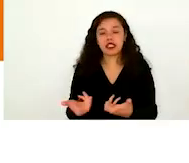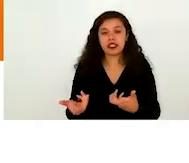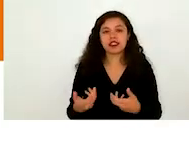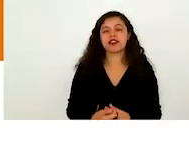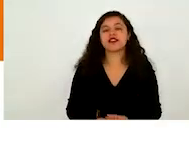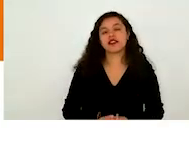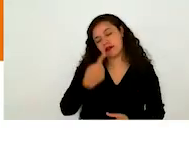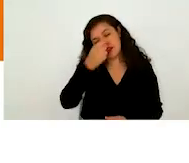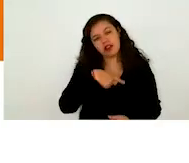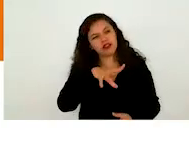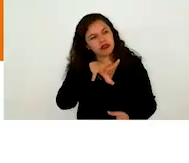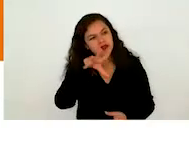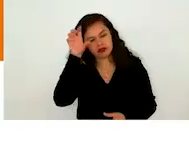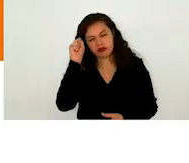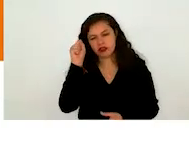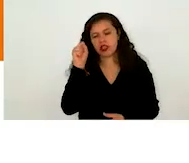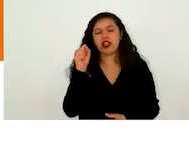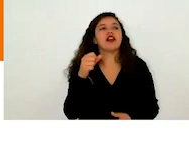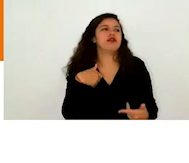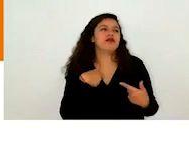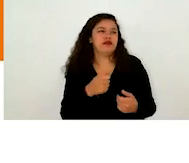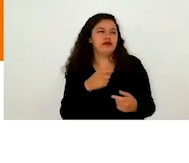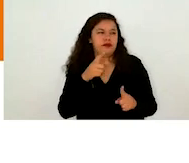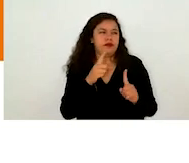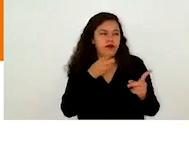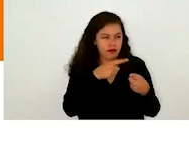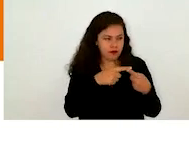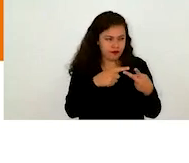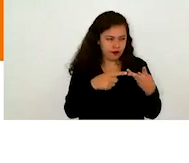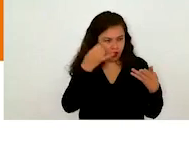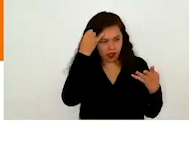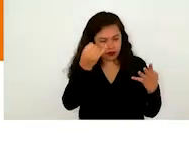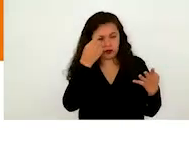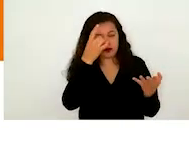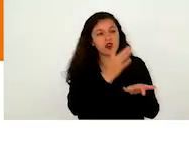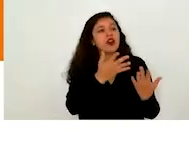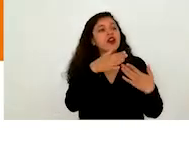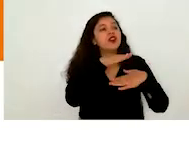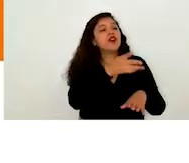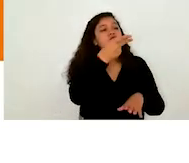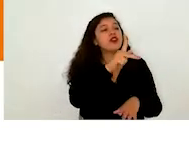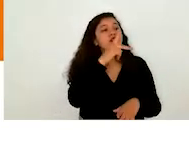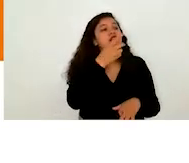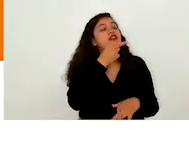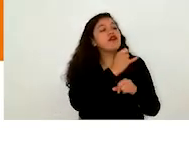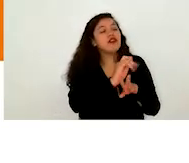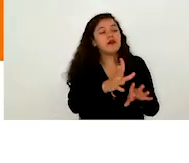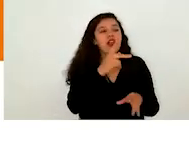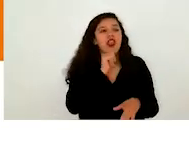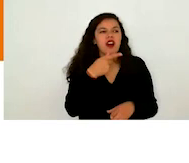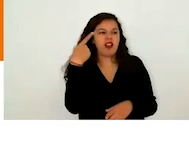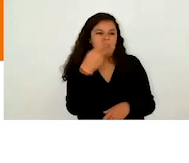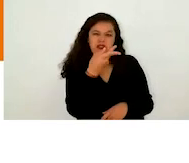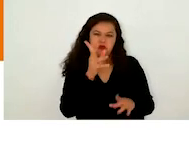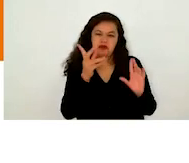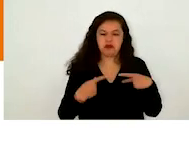tú ves un juicio ahora sí pero sobre lo que se está dando nada personal absolutamente nada personal